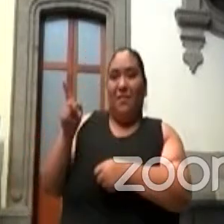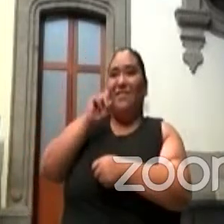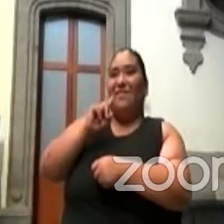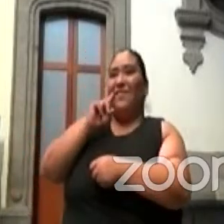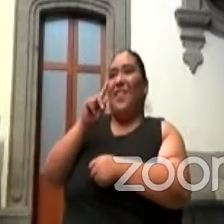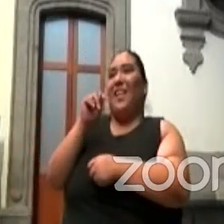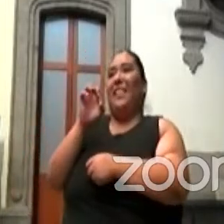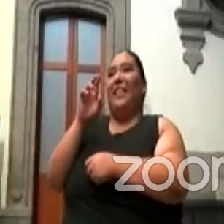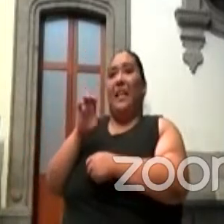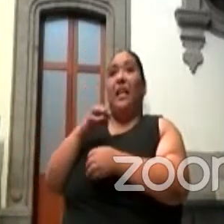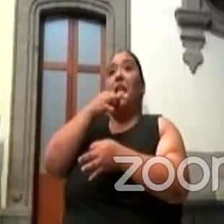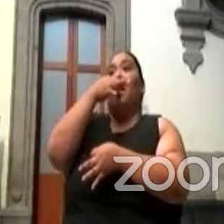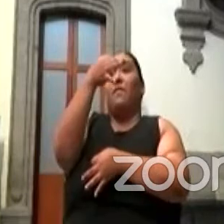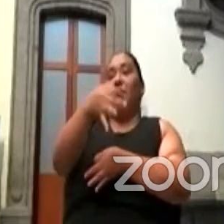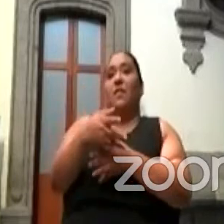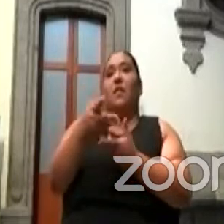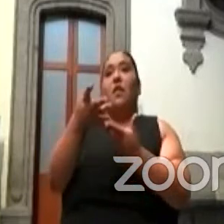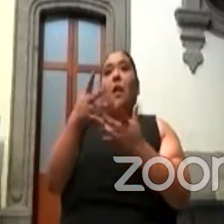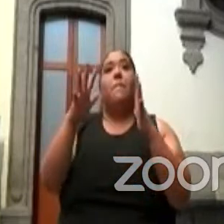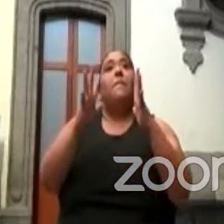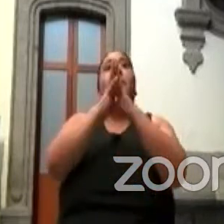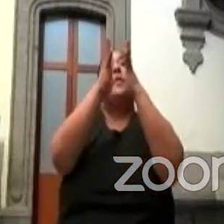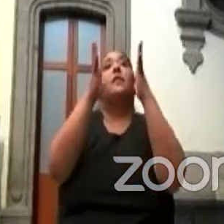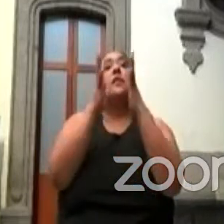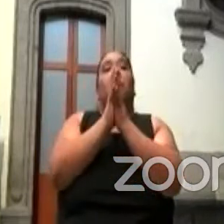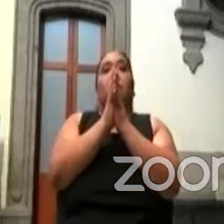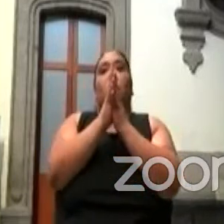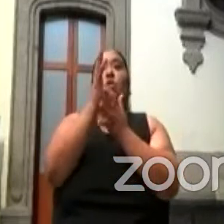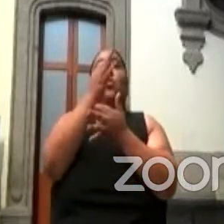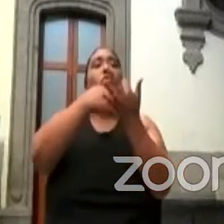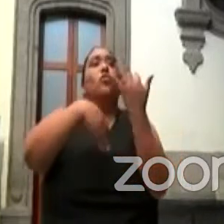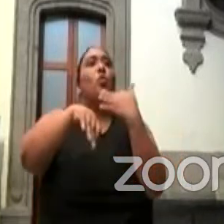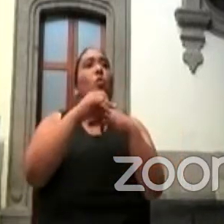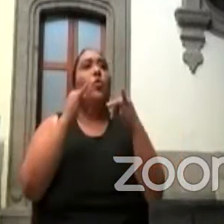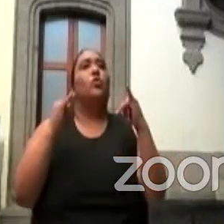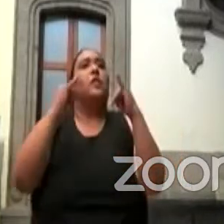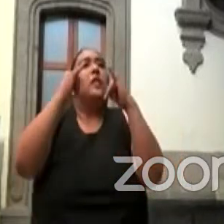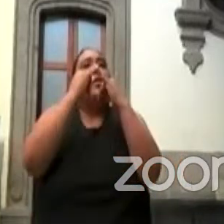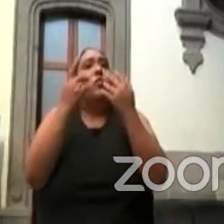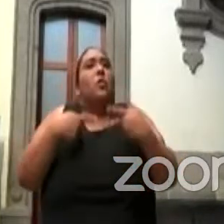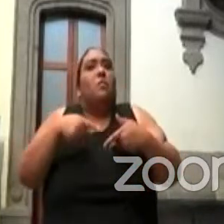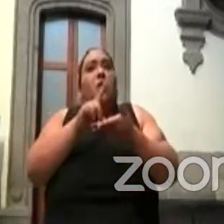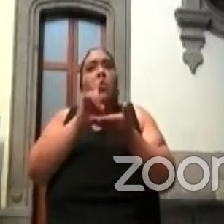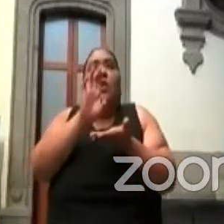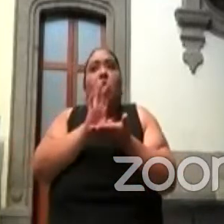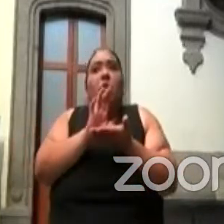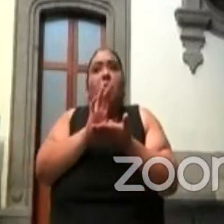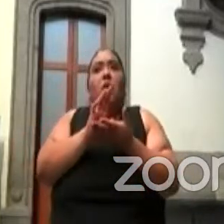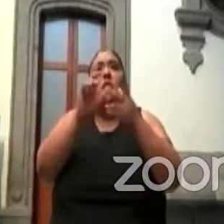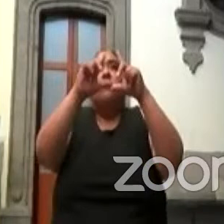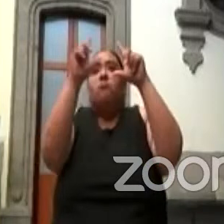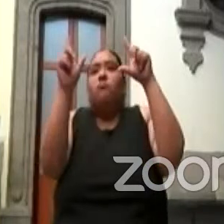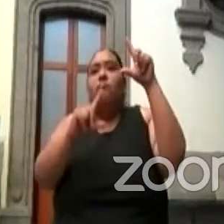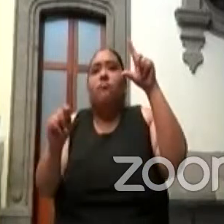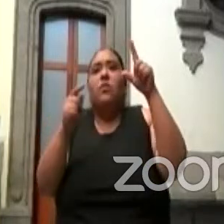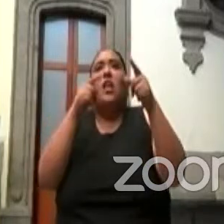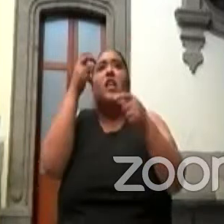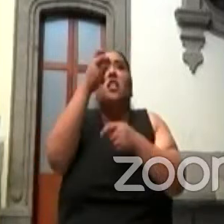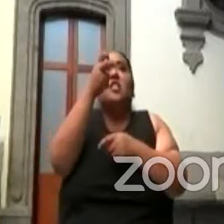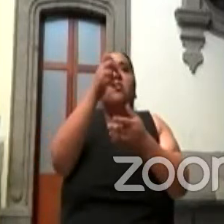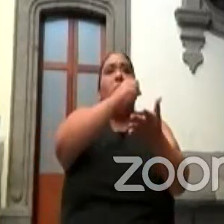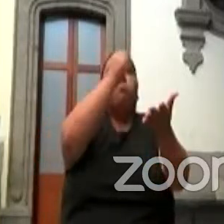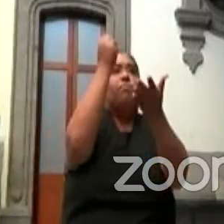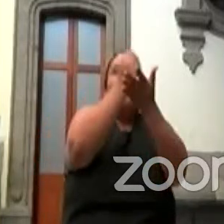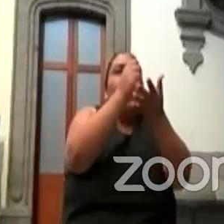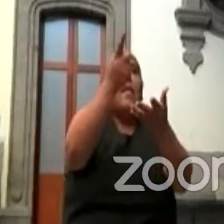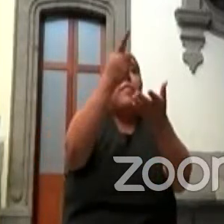la participación, es decir, el papel que juegan los institutos en el cumplimiento a los derechos que establece